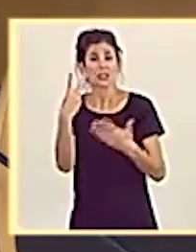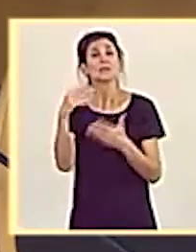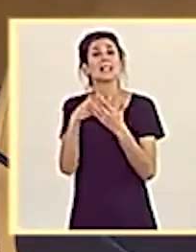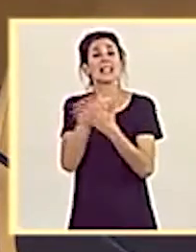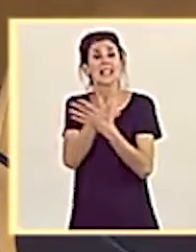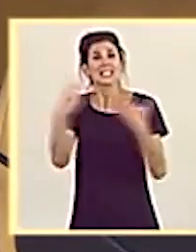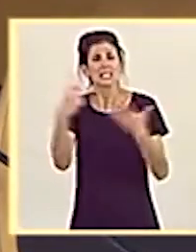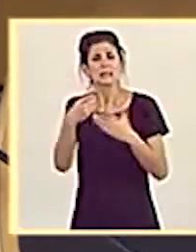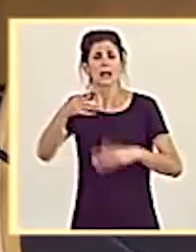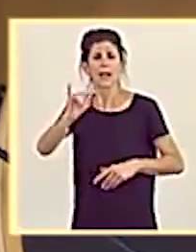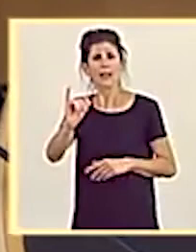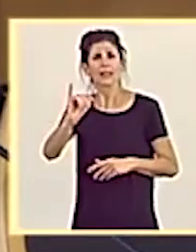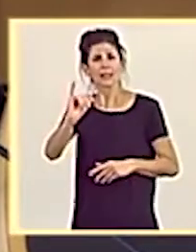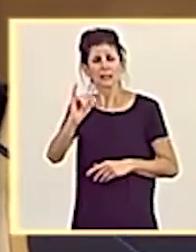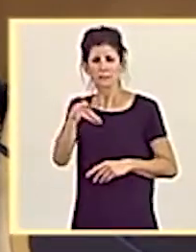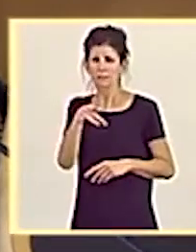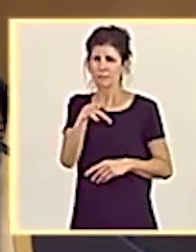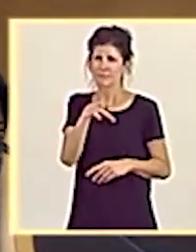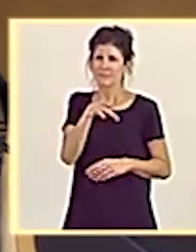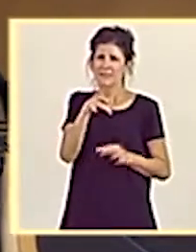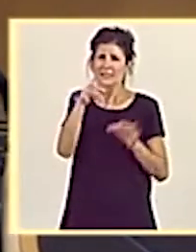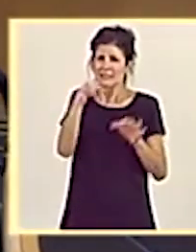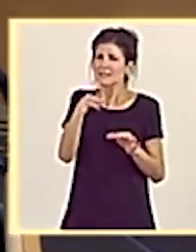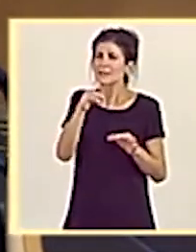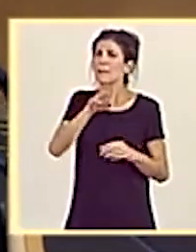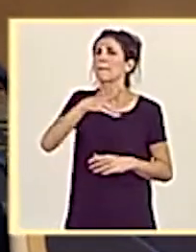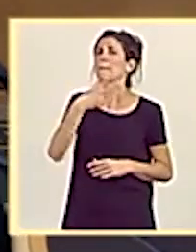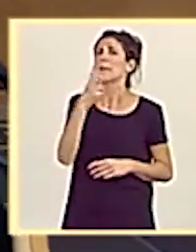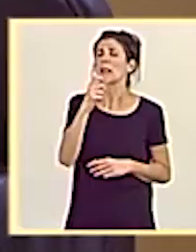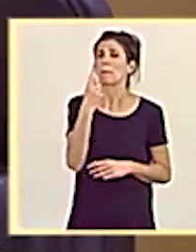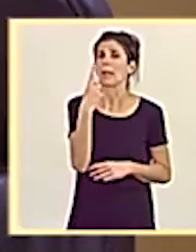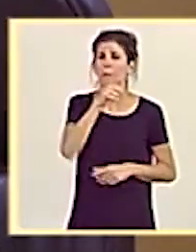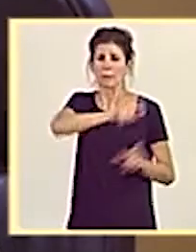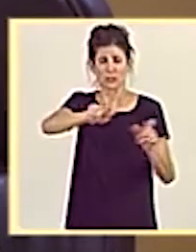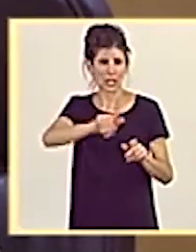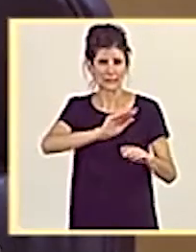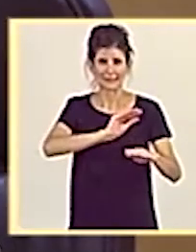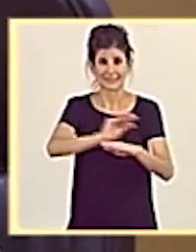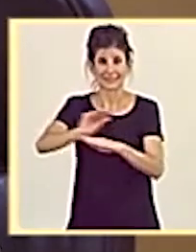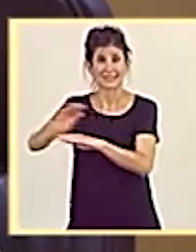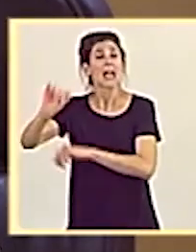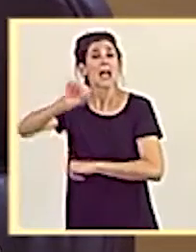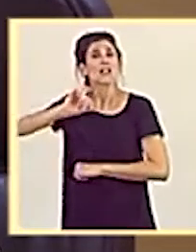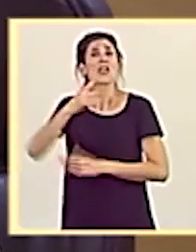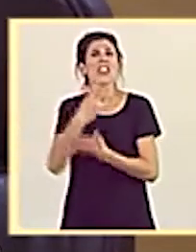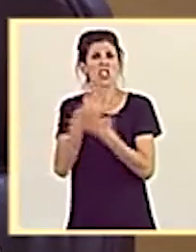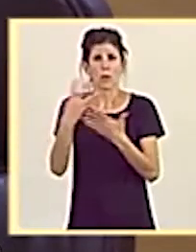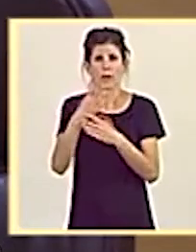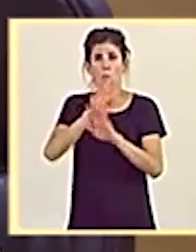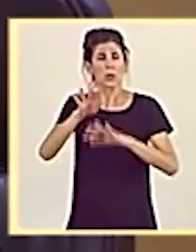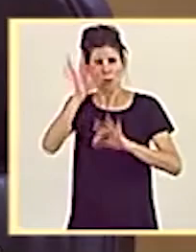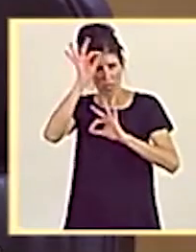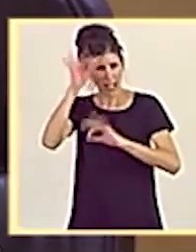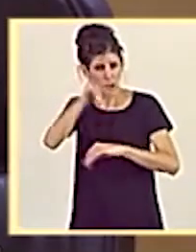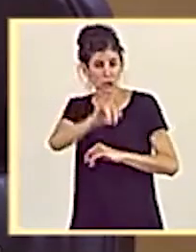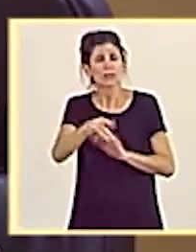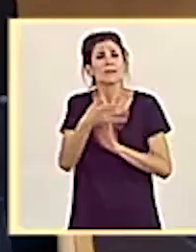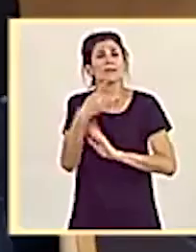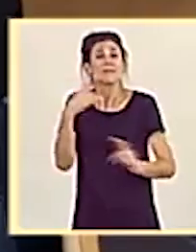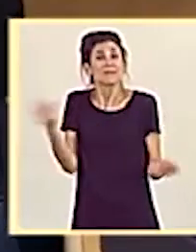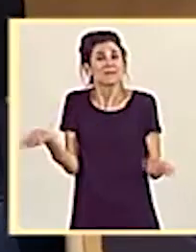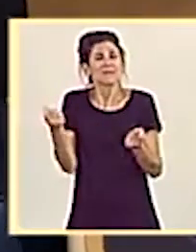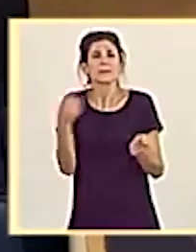En el año 2016 tenía exactamente 20.000 beneficiarios. En el año 19, que es el último dato que tienen ustedes,